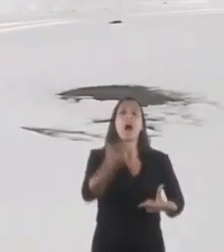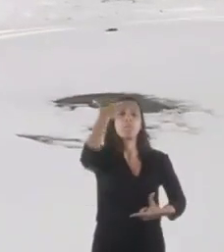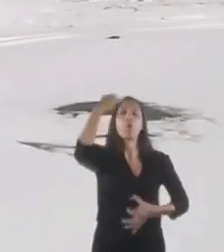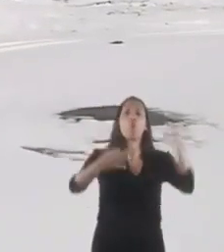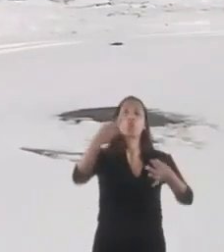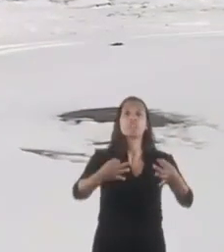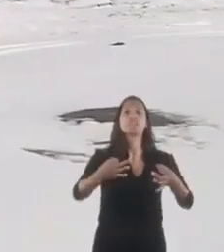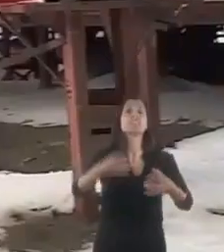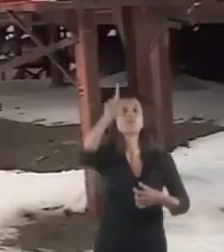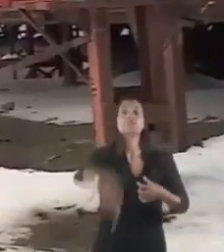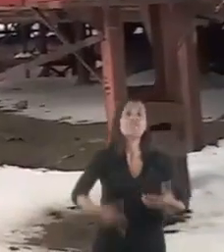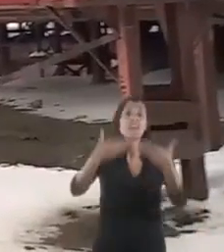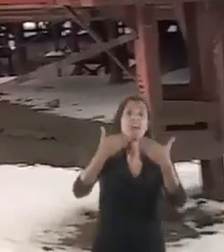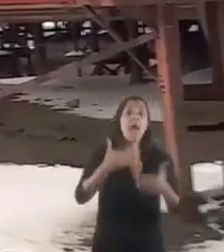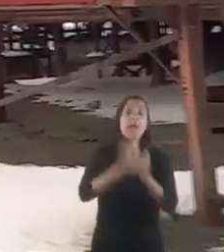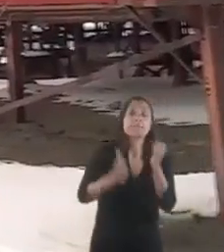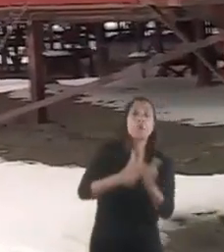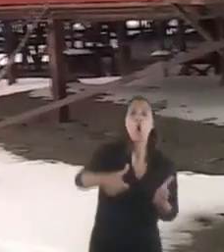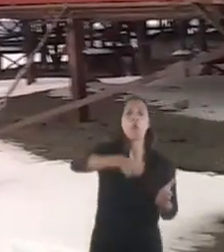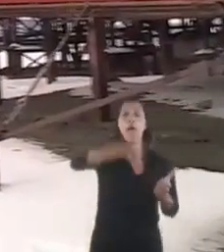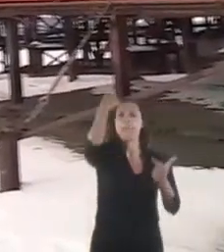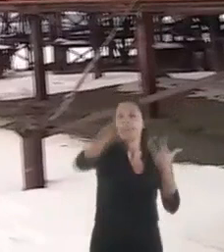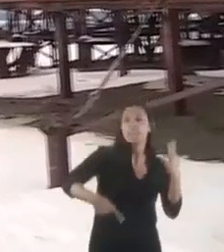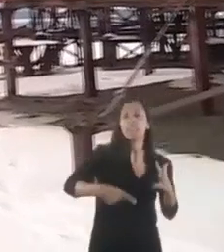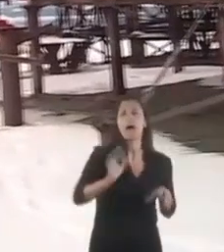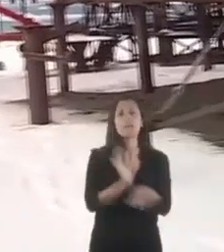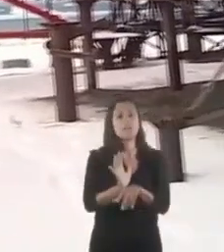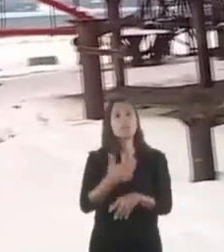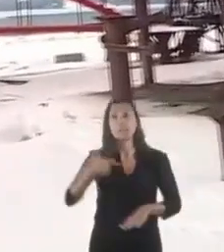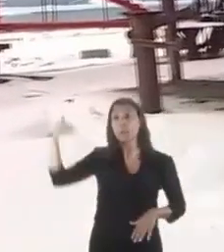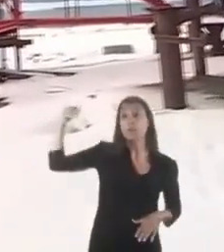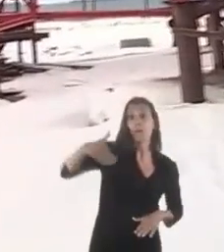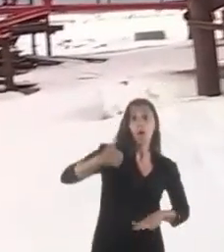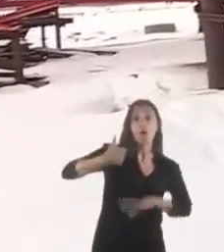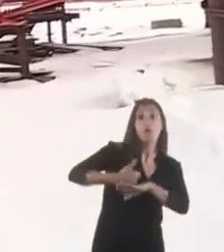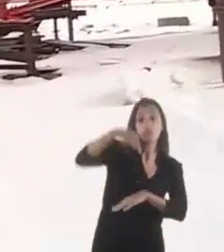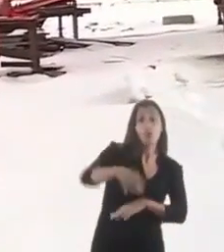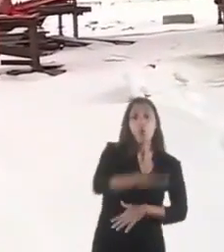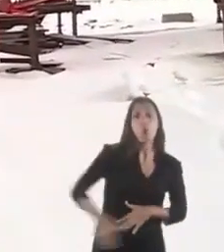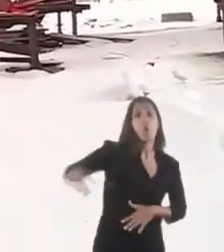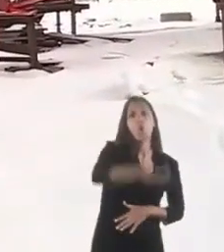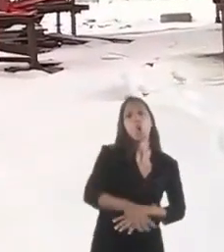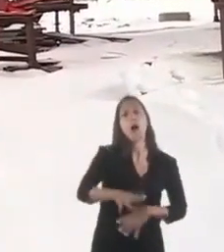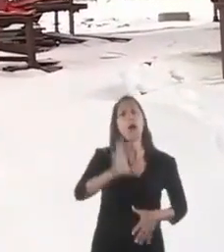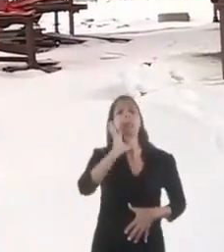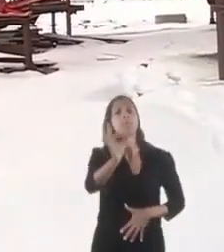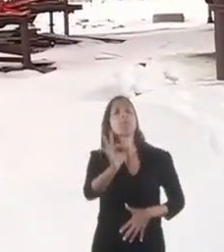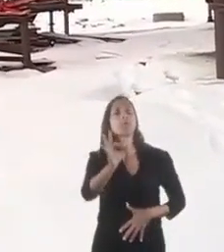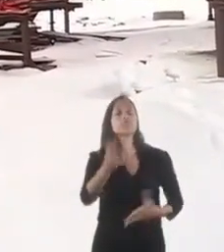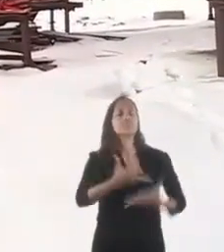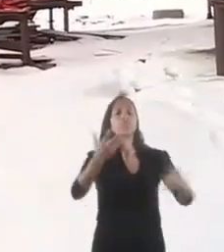para con nuestra historia, para con nuestra identidad. Venir hasta este lugar es reconocer lo grande que